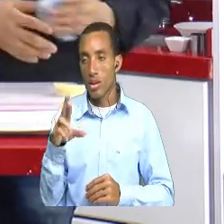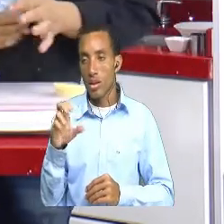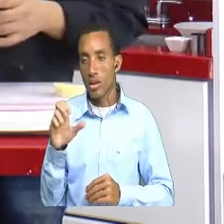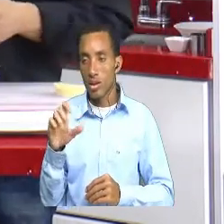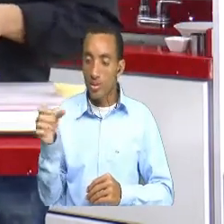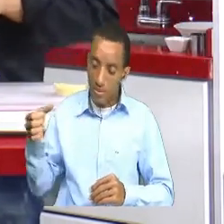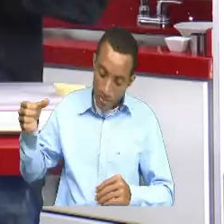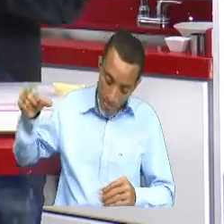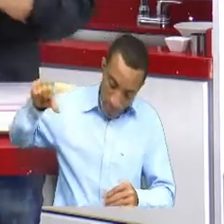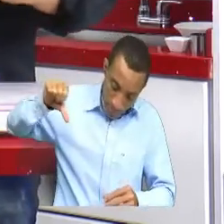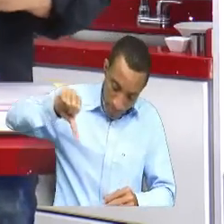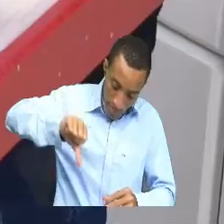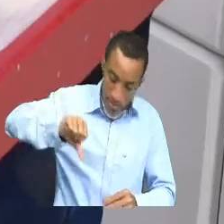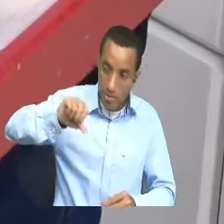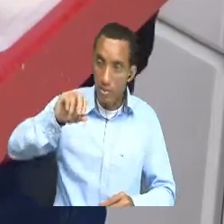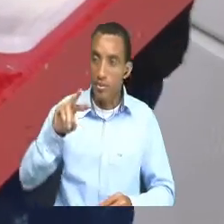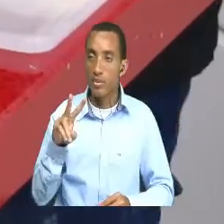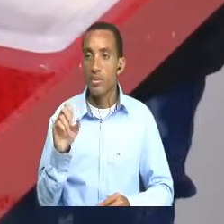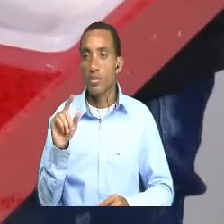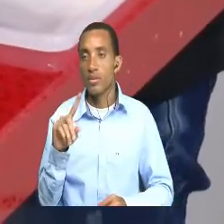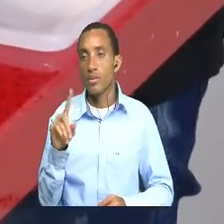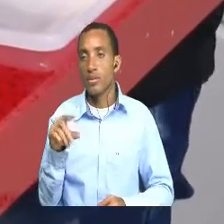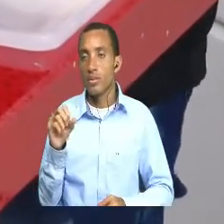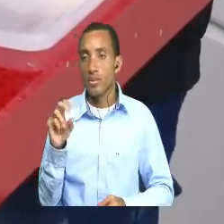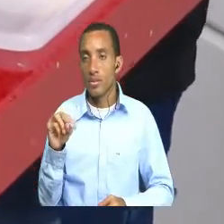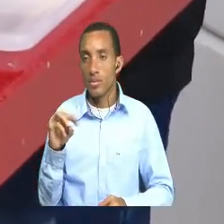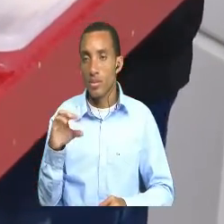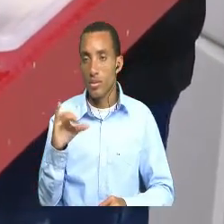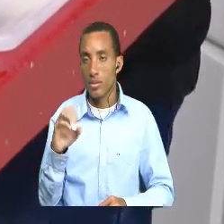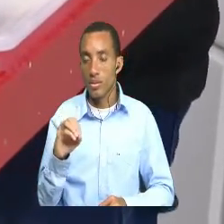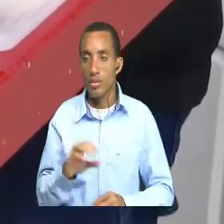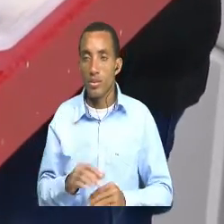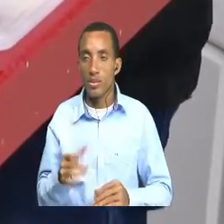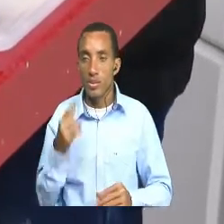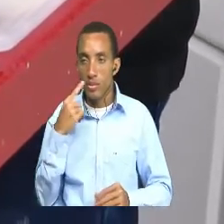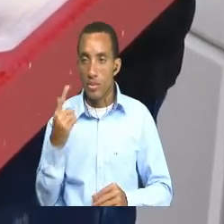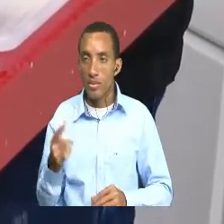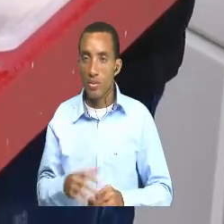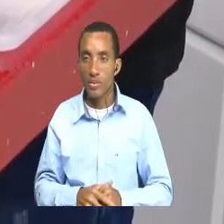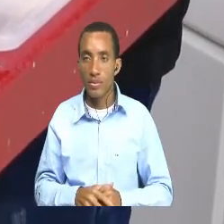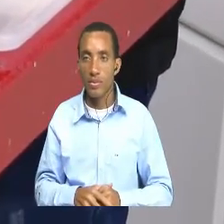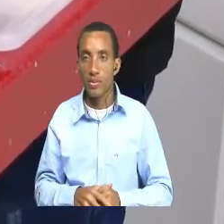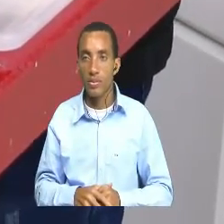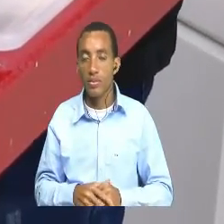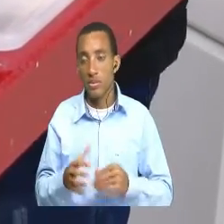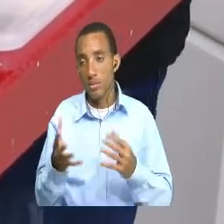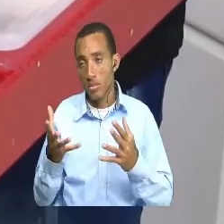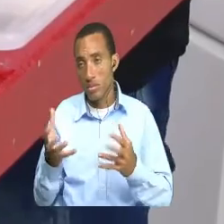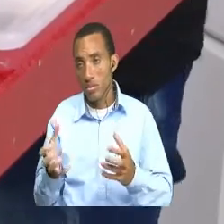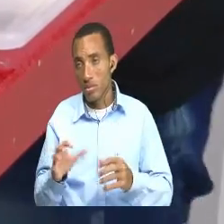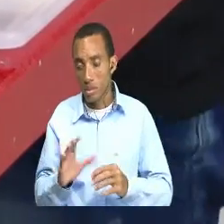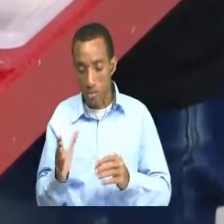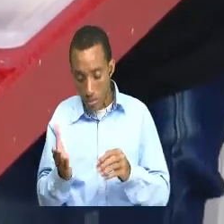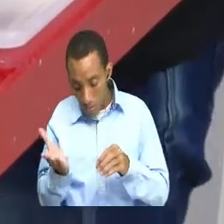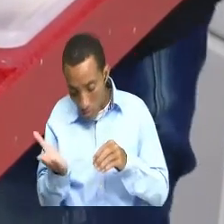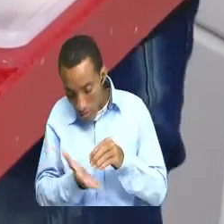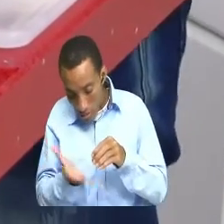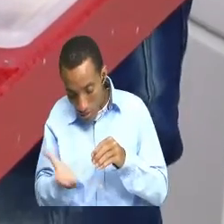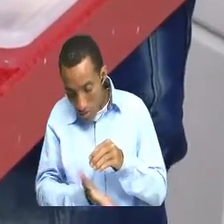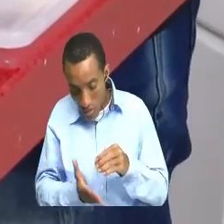queso y también lo mezclan con el pato nico yo en esta ocasión no lo voy a hacer así solamente las rodajas de tomate